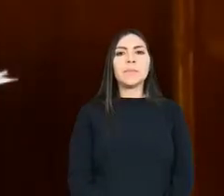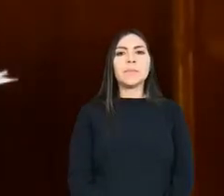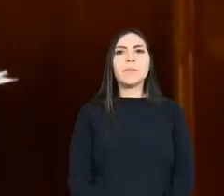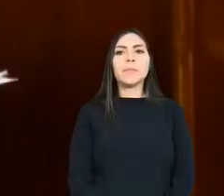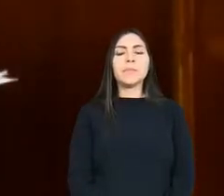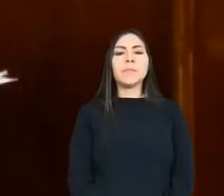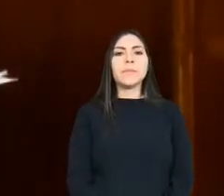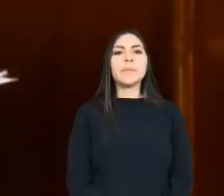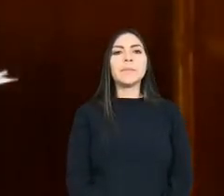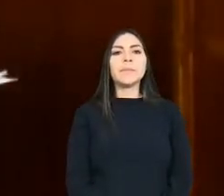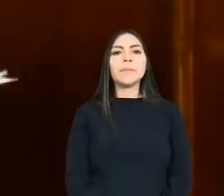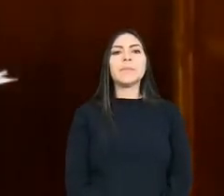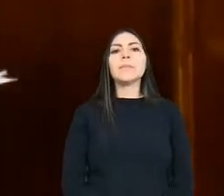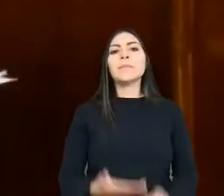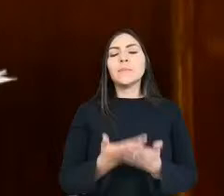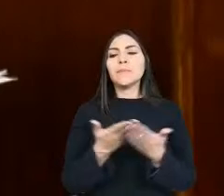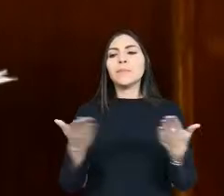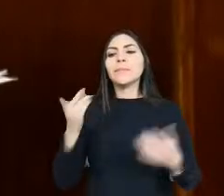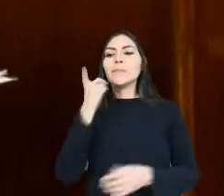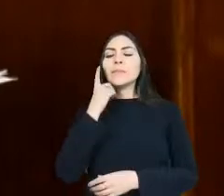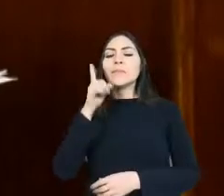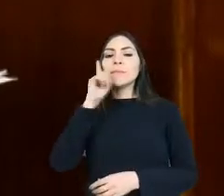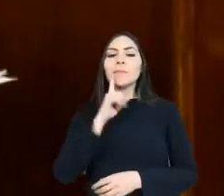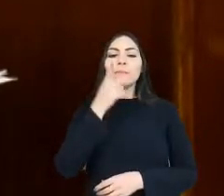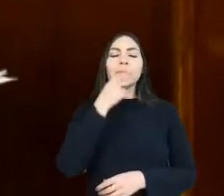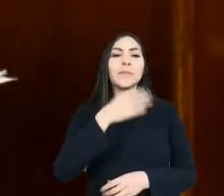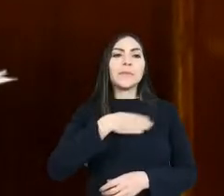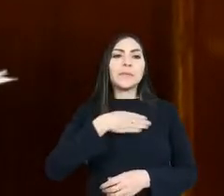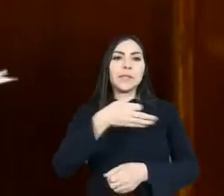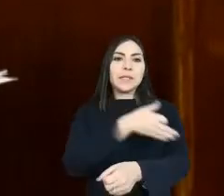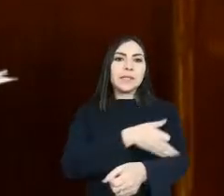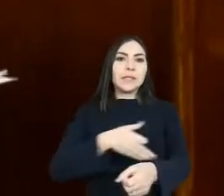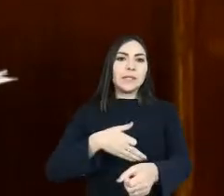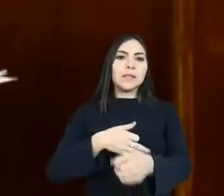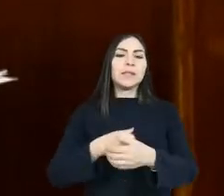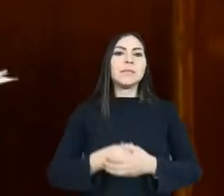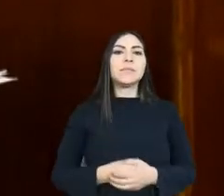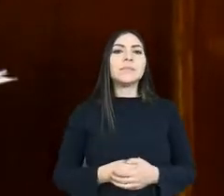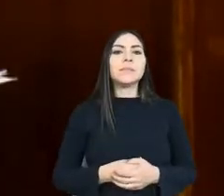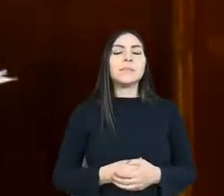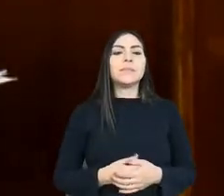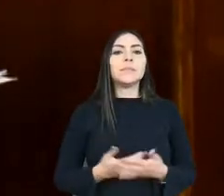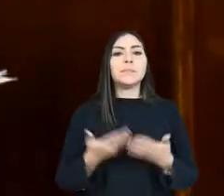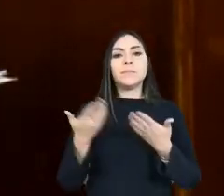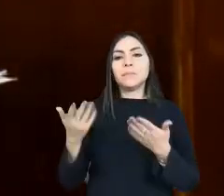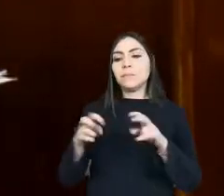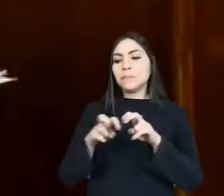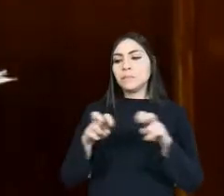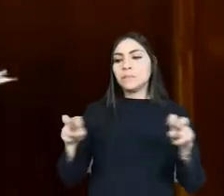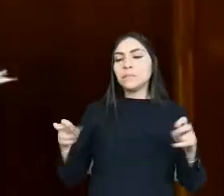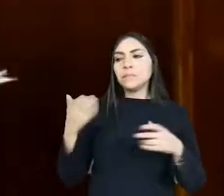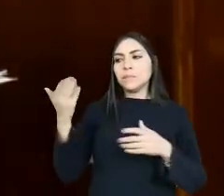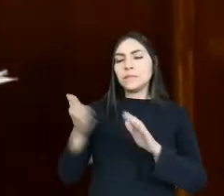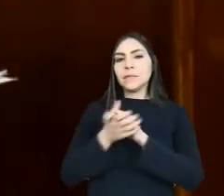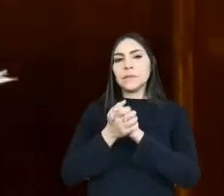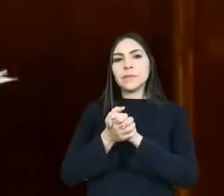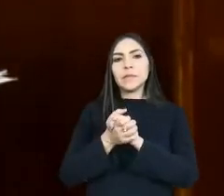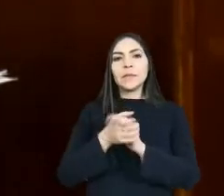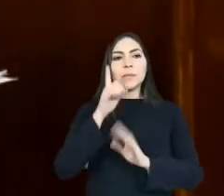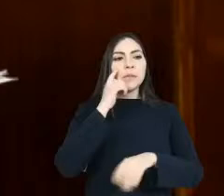Buenas tardes, diputadas, diputados. Saludo a la mesa. Bienvenida, secretaria